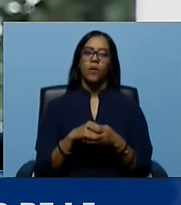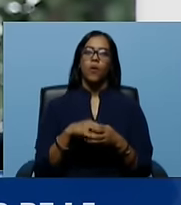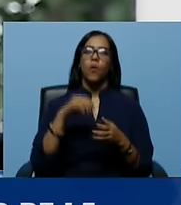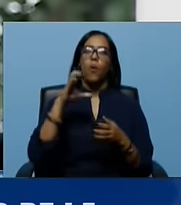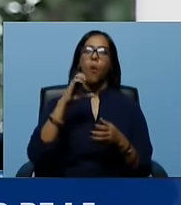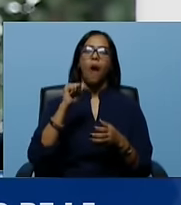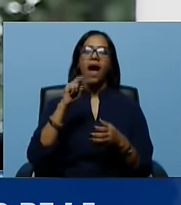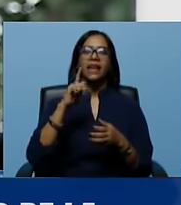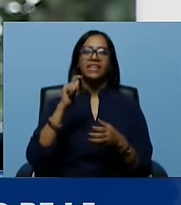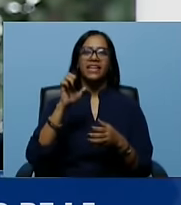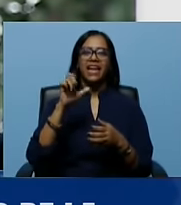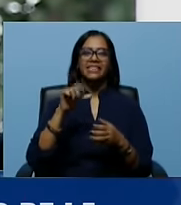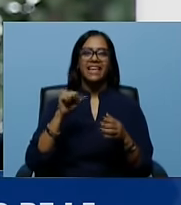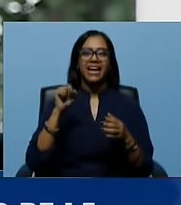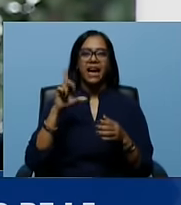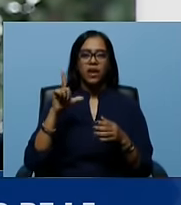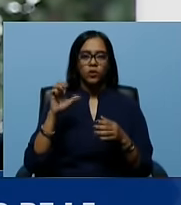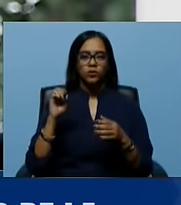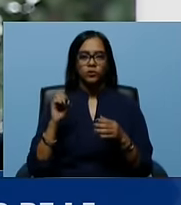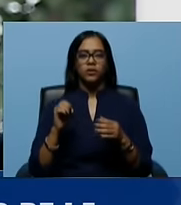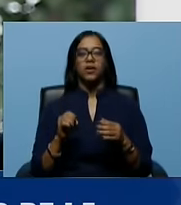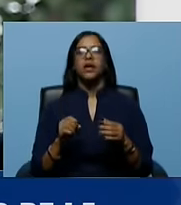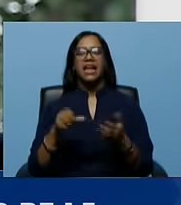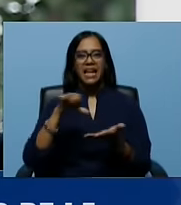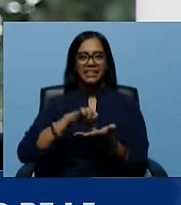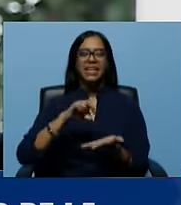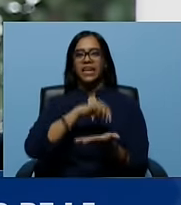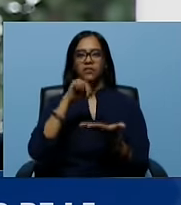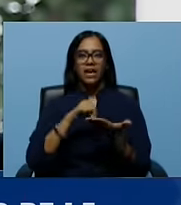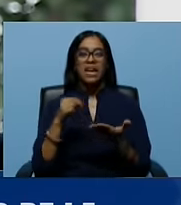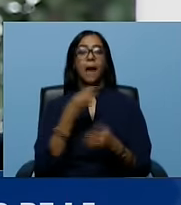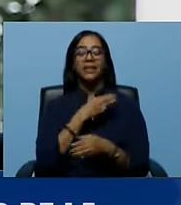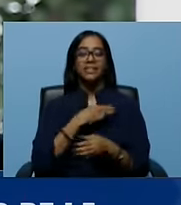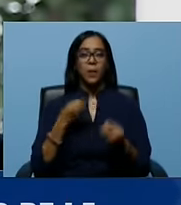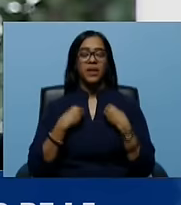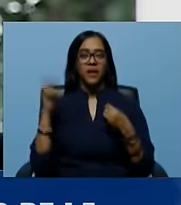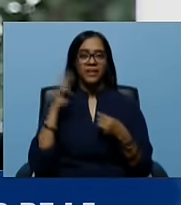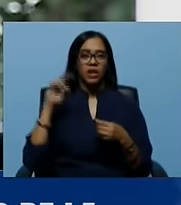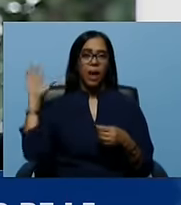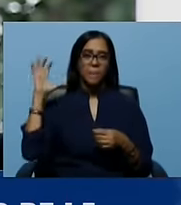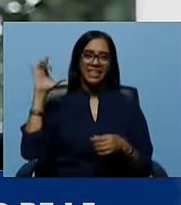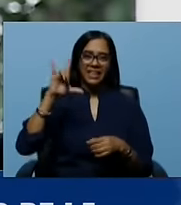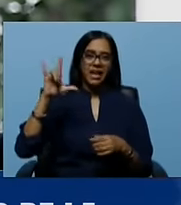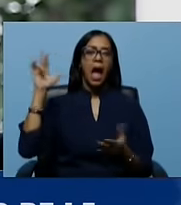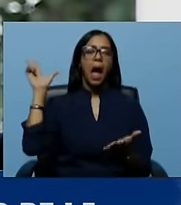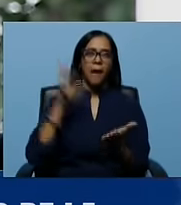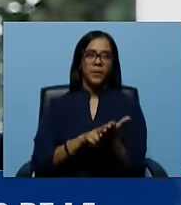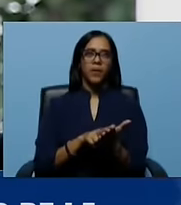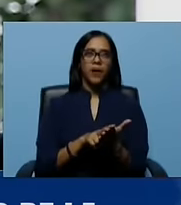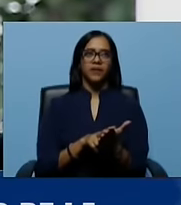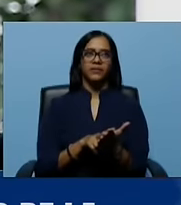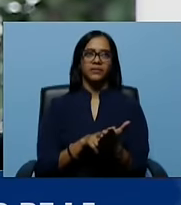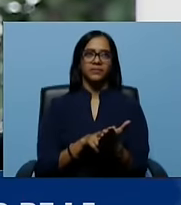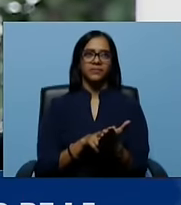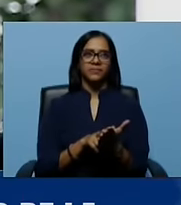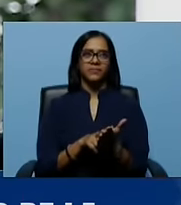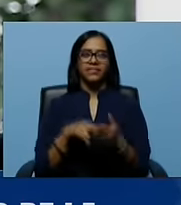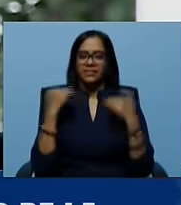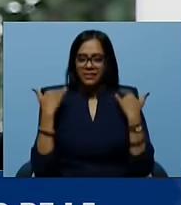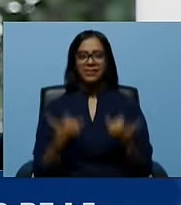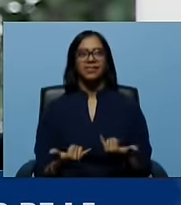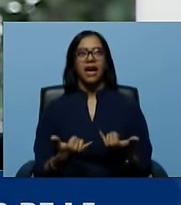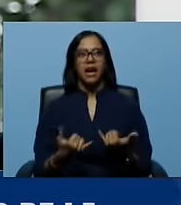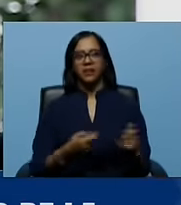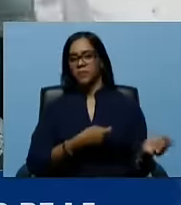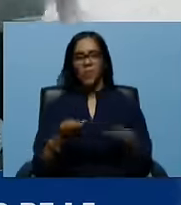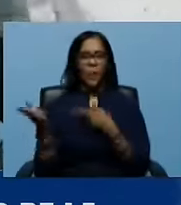convertirlo en la sede nacional de la gran misión Viva Venezuela, mi patria querida, aprobado. De inmediato,